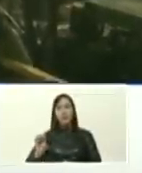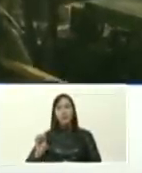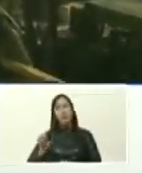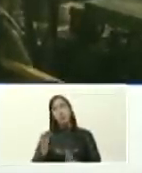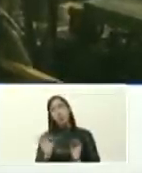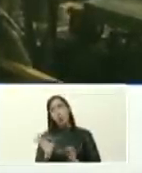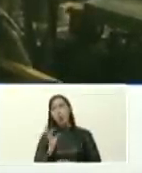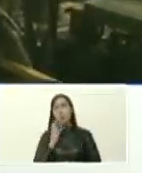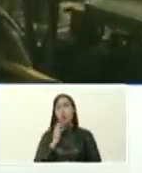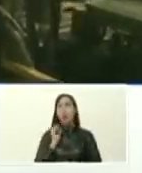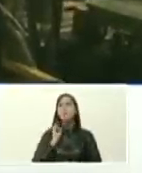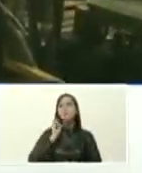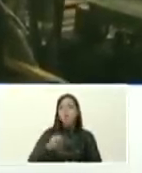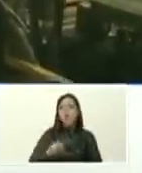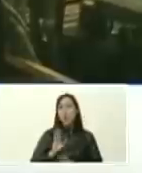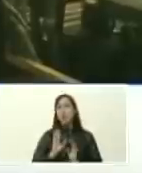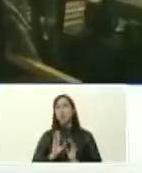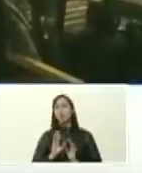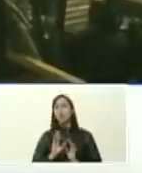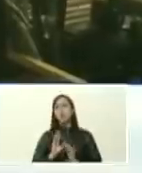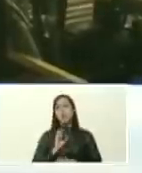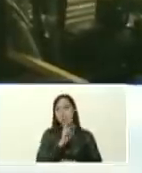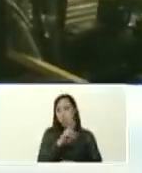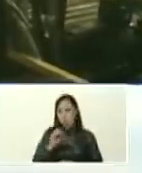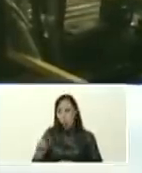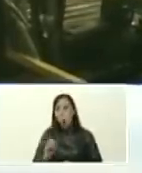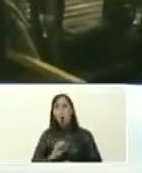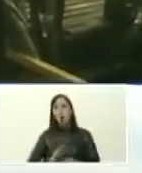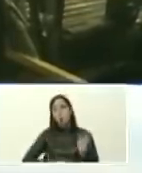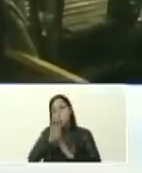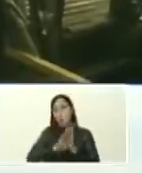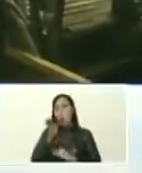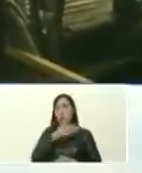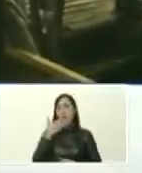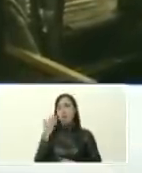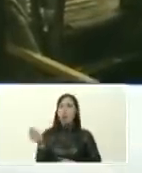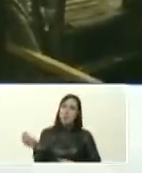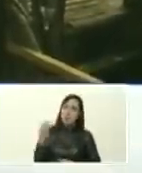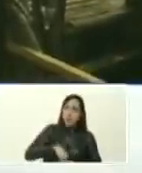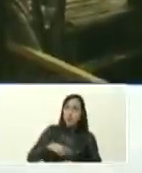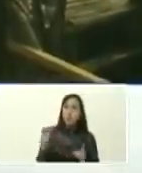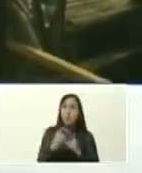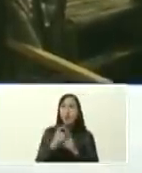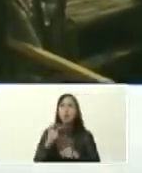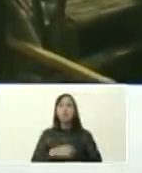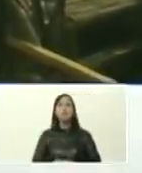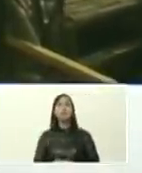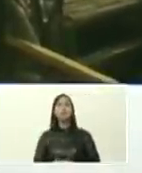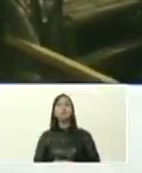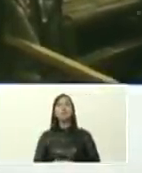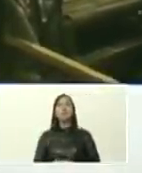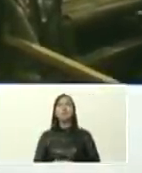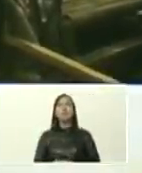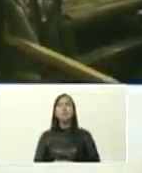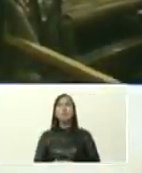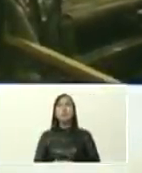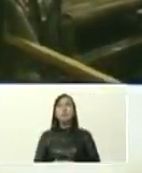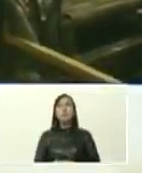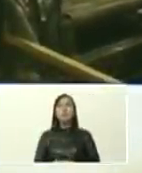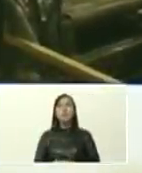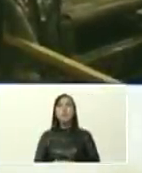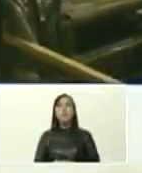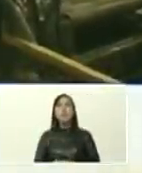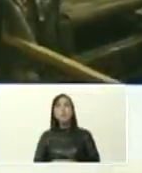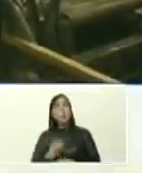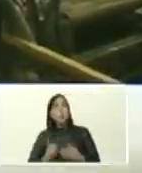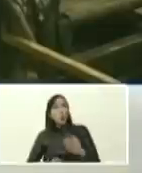Productiva para que fuera CENEPRO, el CENEPRO. Bueno, ese Consejo Nacional de Economía lo